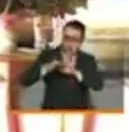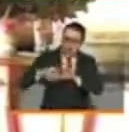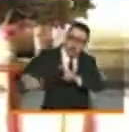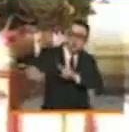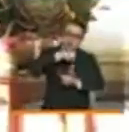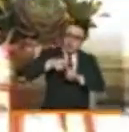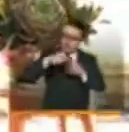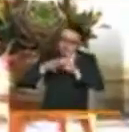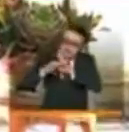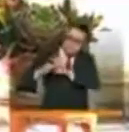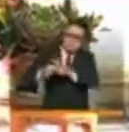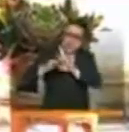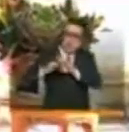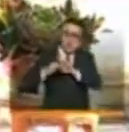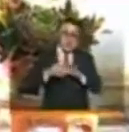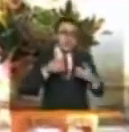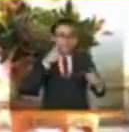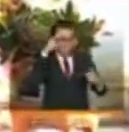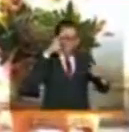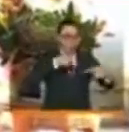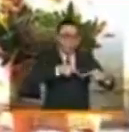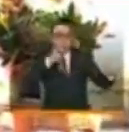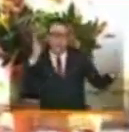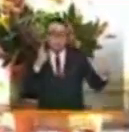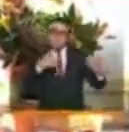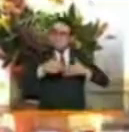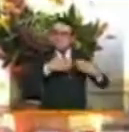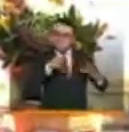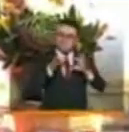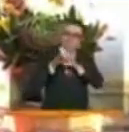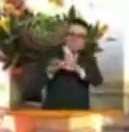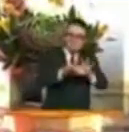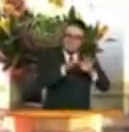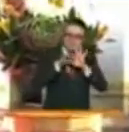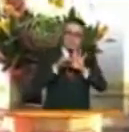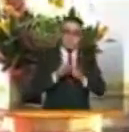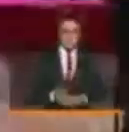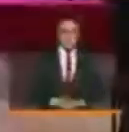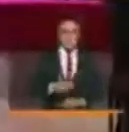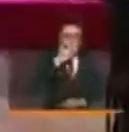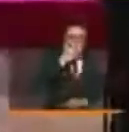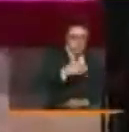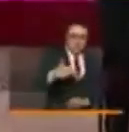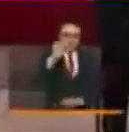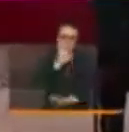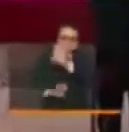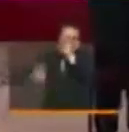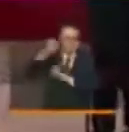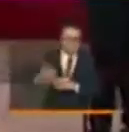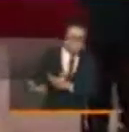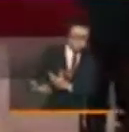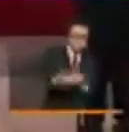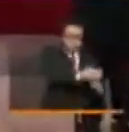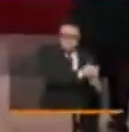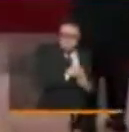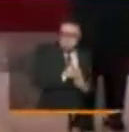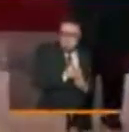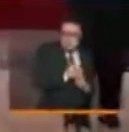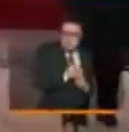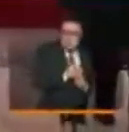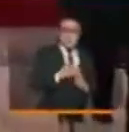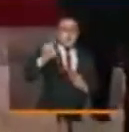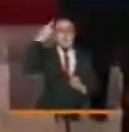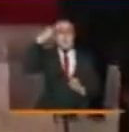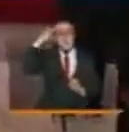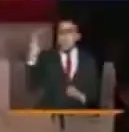sociedad que las cosas que nos dividen. Que para defender a los niños de Colombia no hay